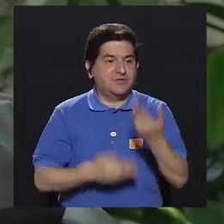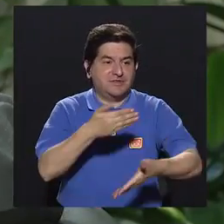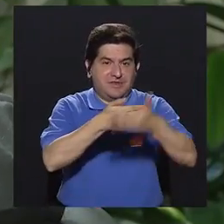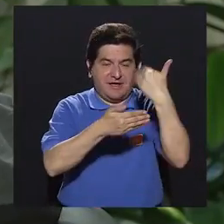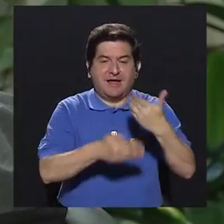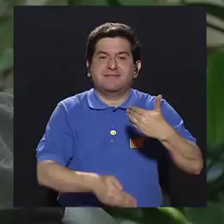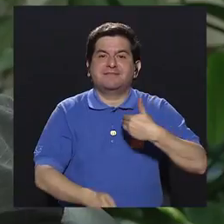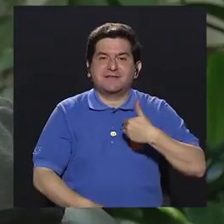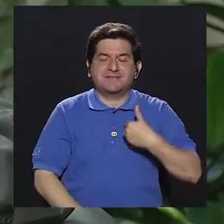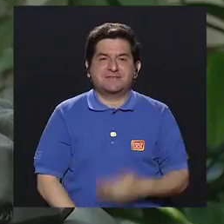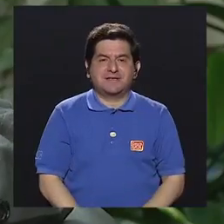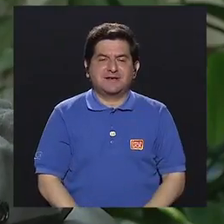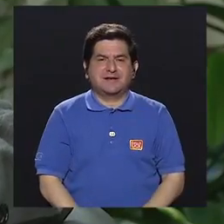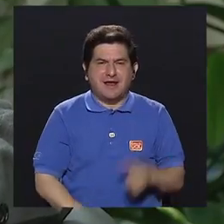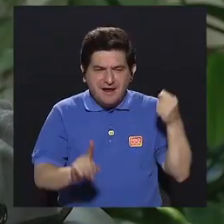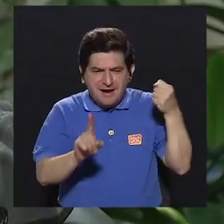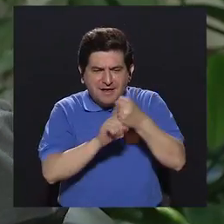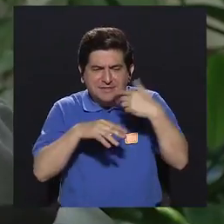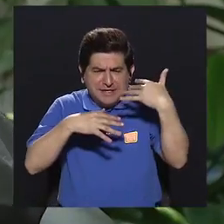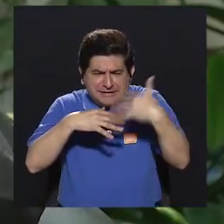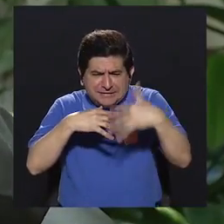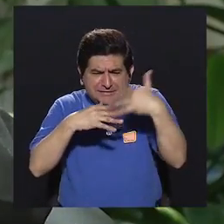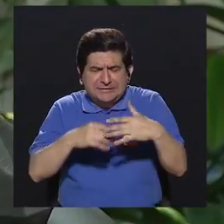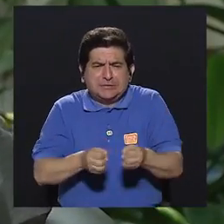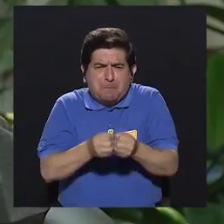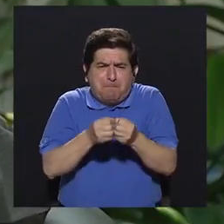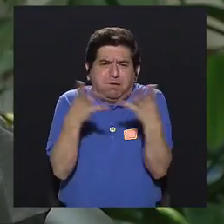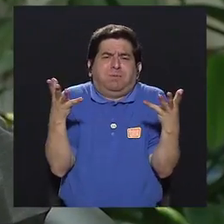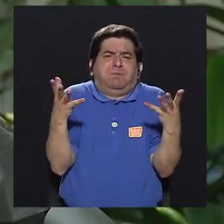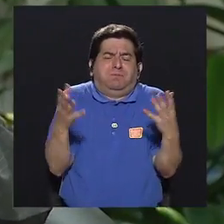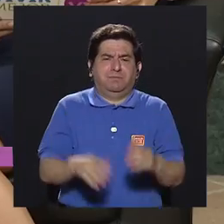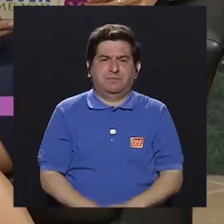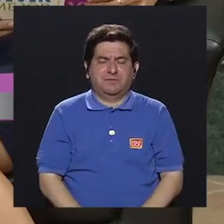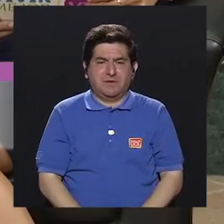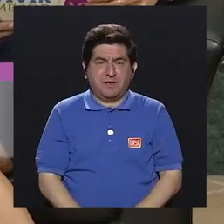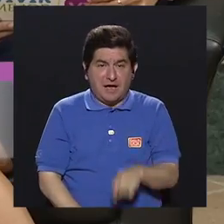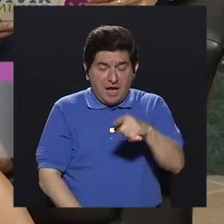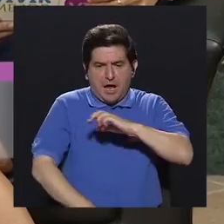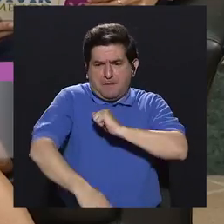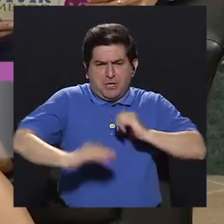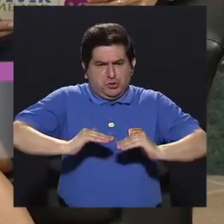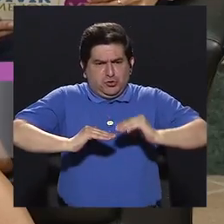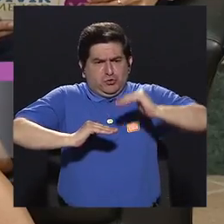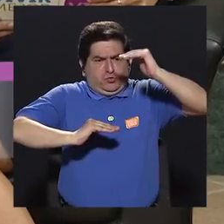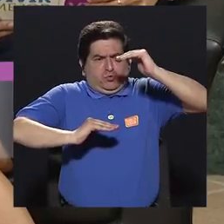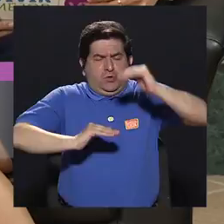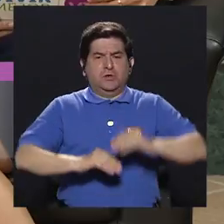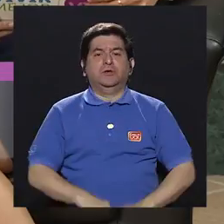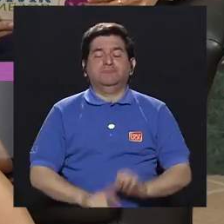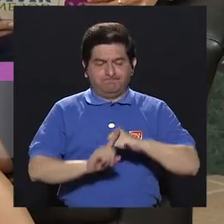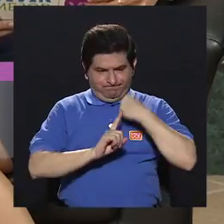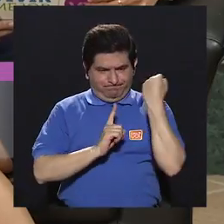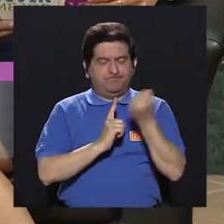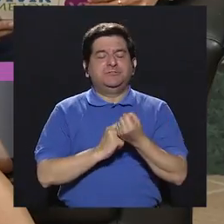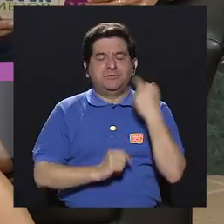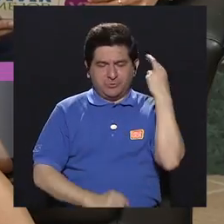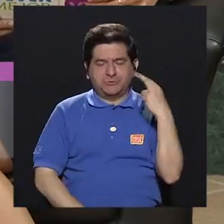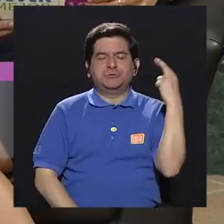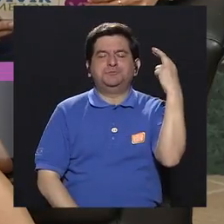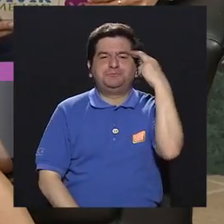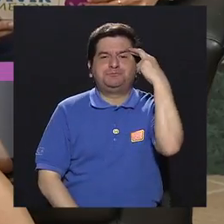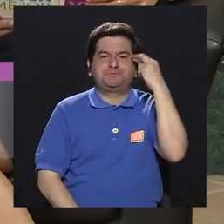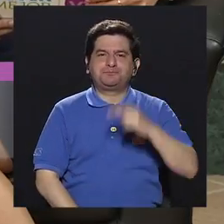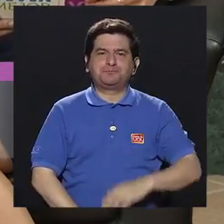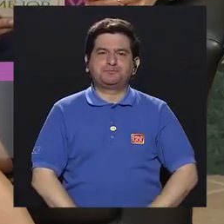comentaba que tenemos los accidentes que son hemorrágicos, que se llega a estallar el vaso. Una presión arterial muy alta puede llegar a causar este tipo de